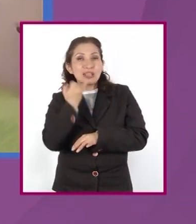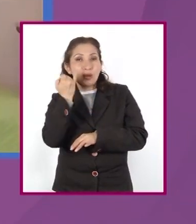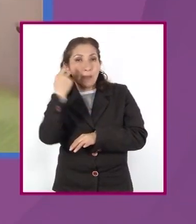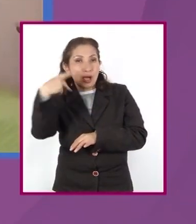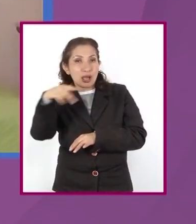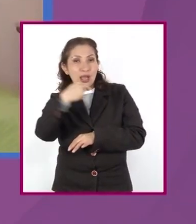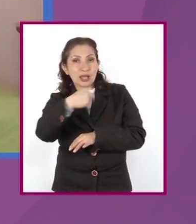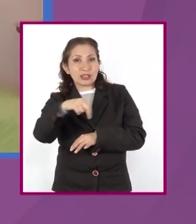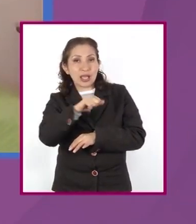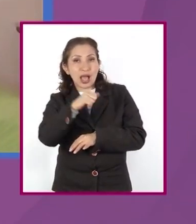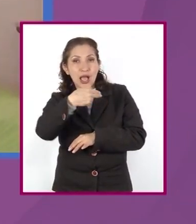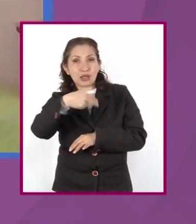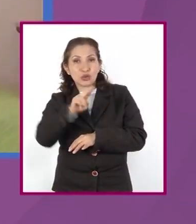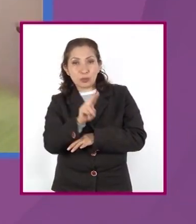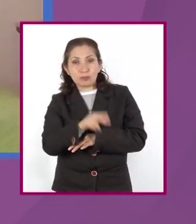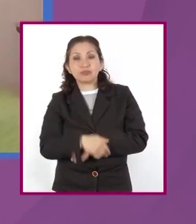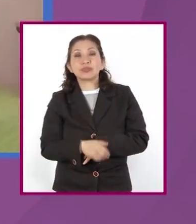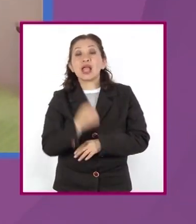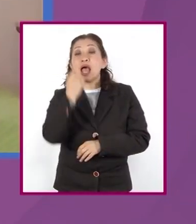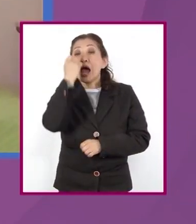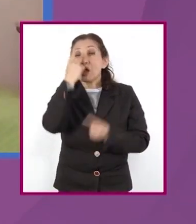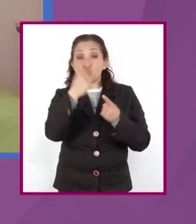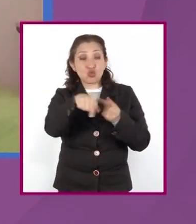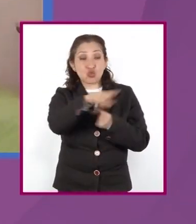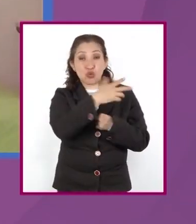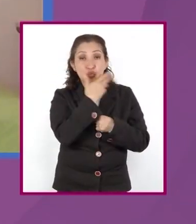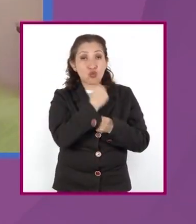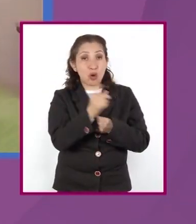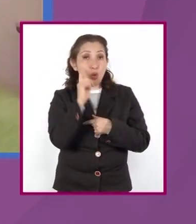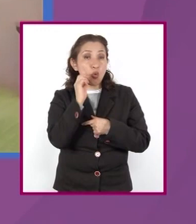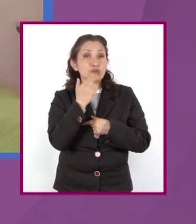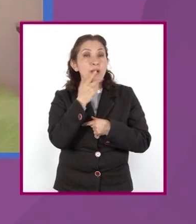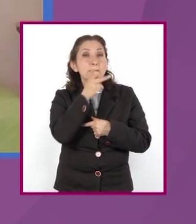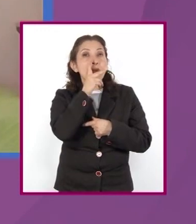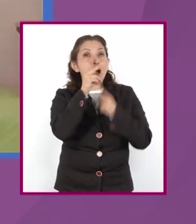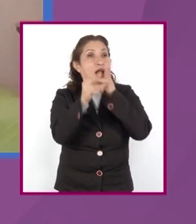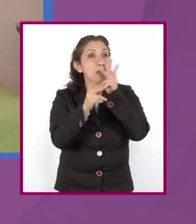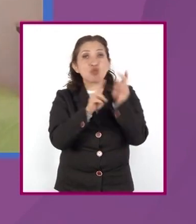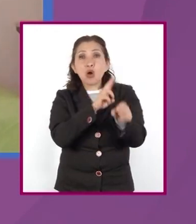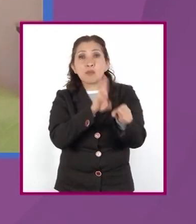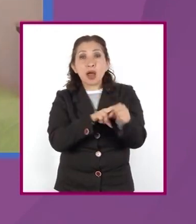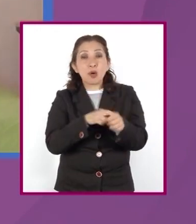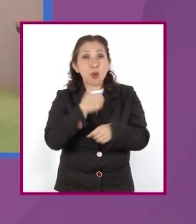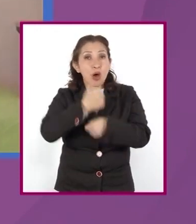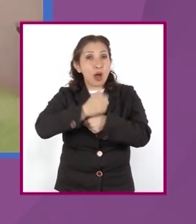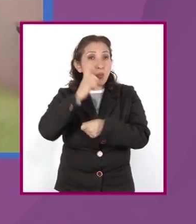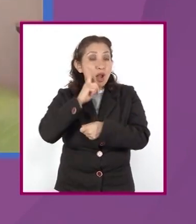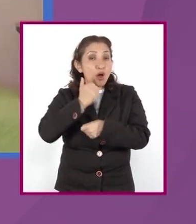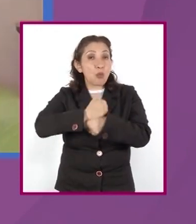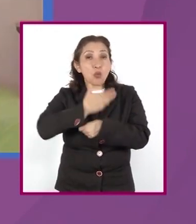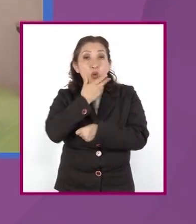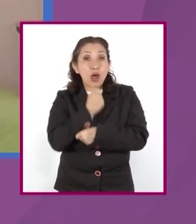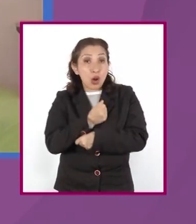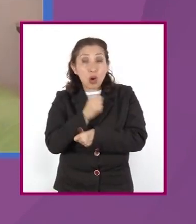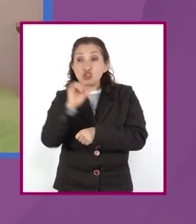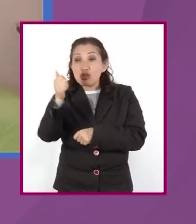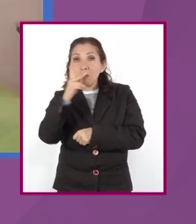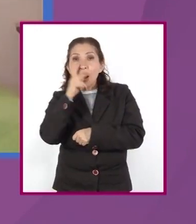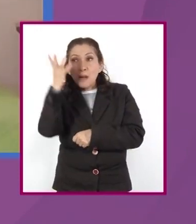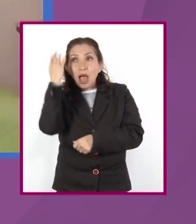ñañú. Algunas y algunos lograron usar palabras de uso cotidiano como abuela o abuelo, y muchas